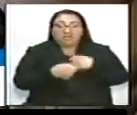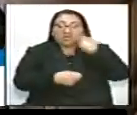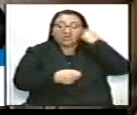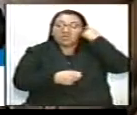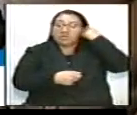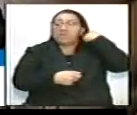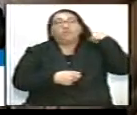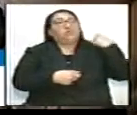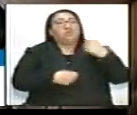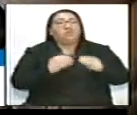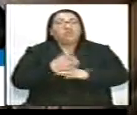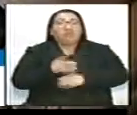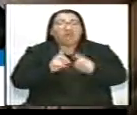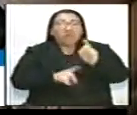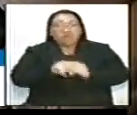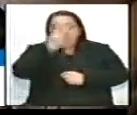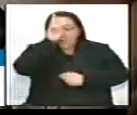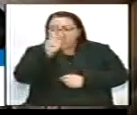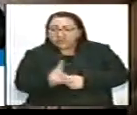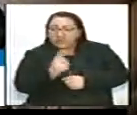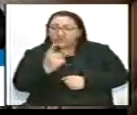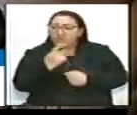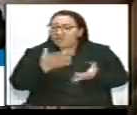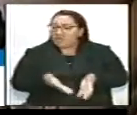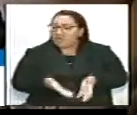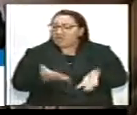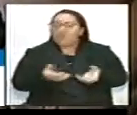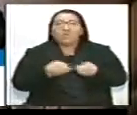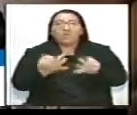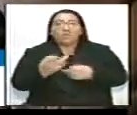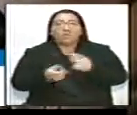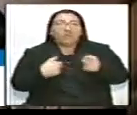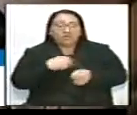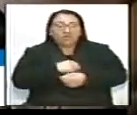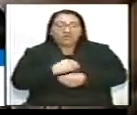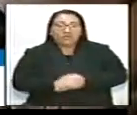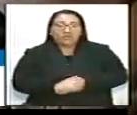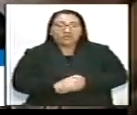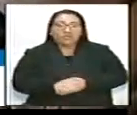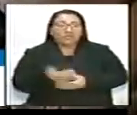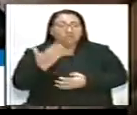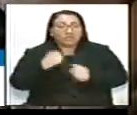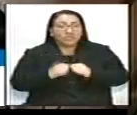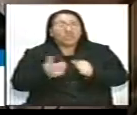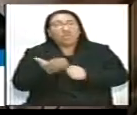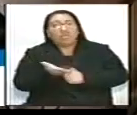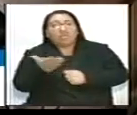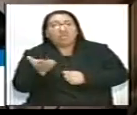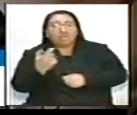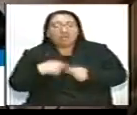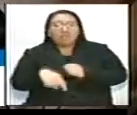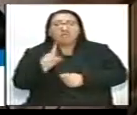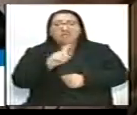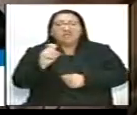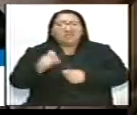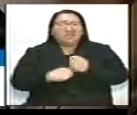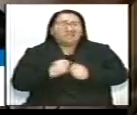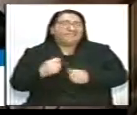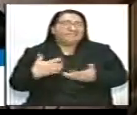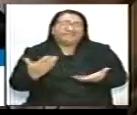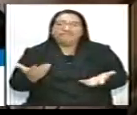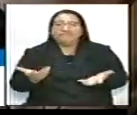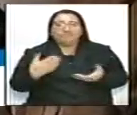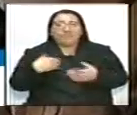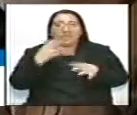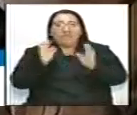¿Qué ocurre solamente aquí en el Perú? ¿Y cuánto queda para nosotros? Vamos a seguir mendigando por los próximos 100 años. Téngalo por seguro.